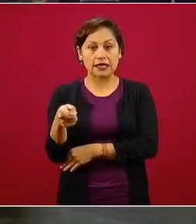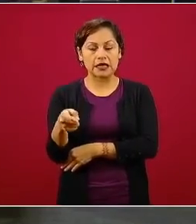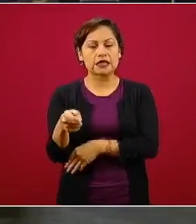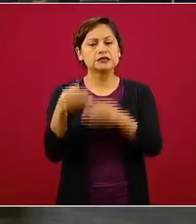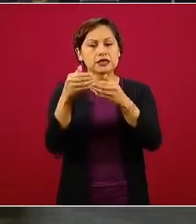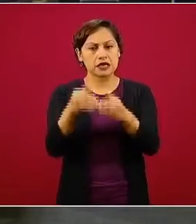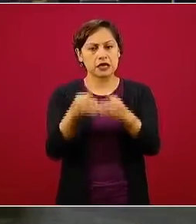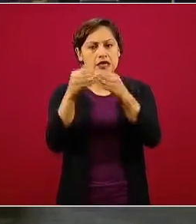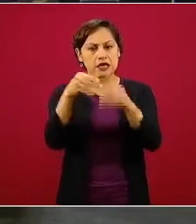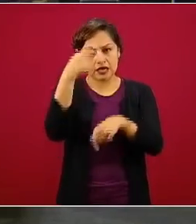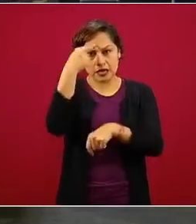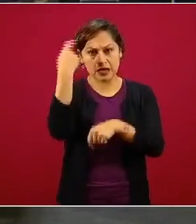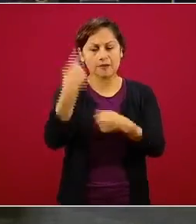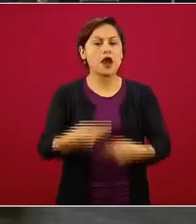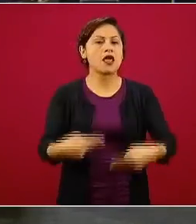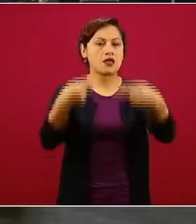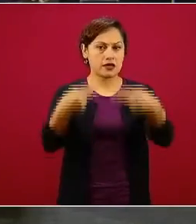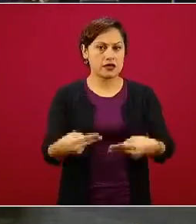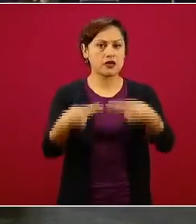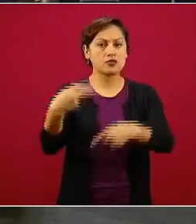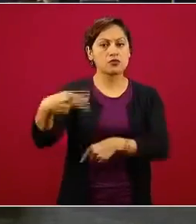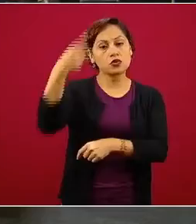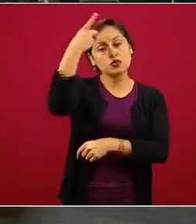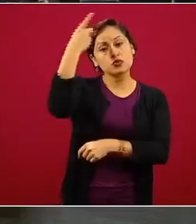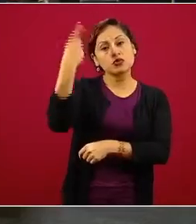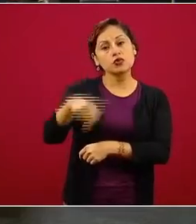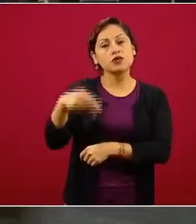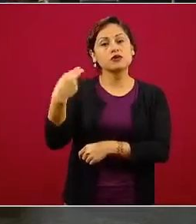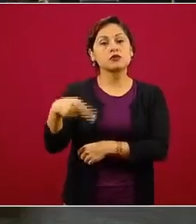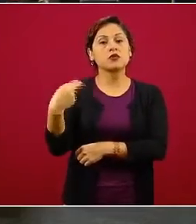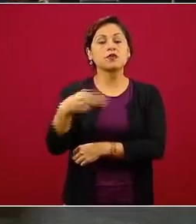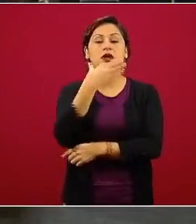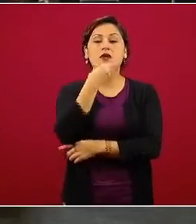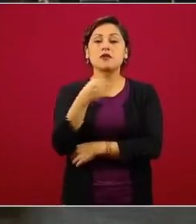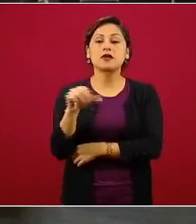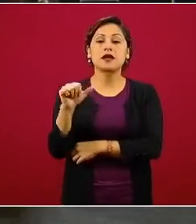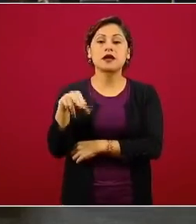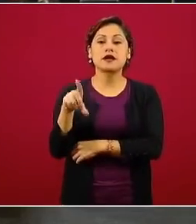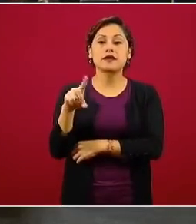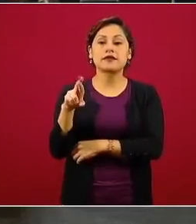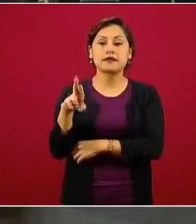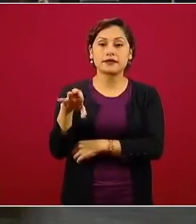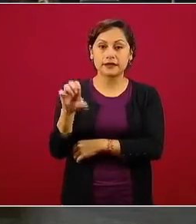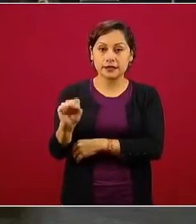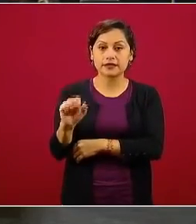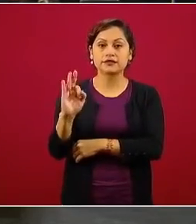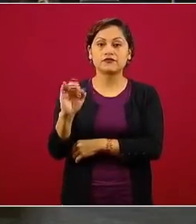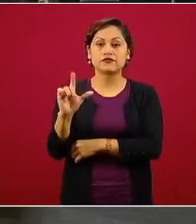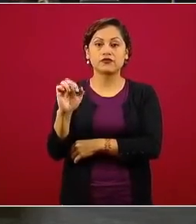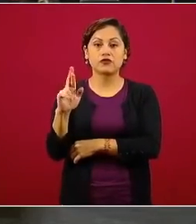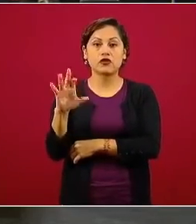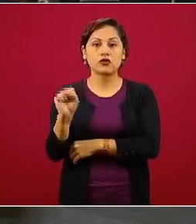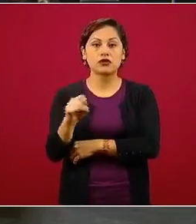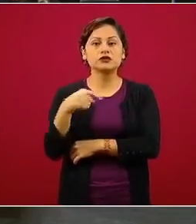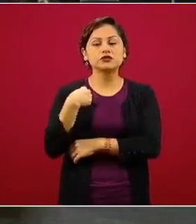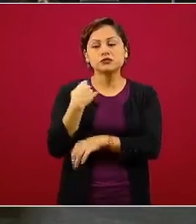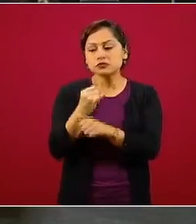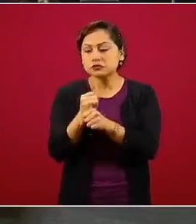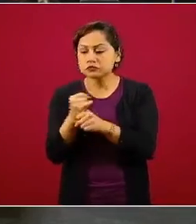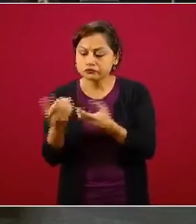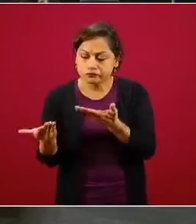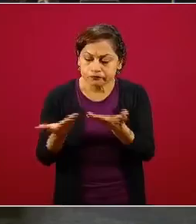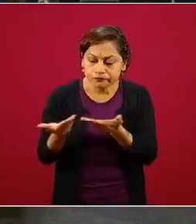Mar Generoso, propiedad del señor Andrés Guillermo Flores. Estuve investigando, me dio todos los papeles y todos